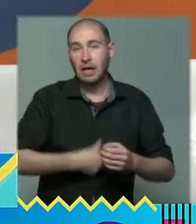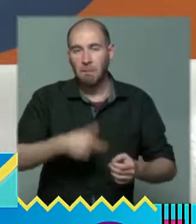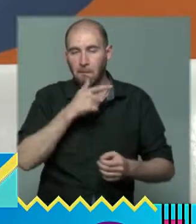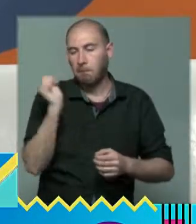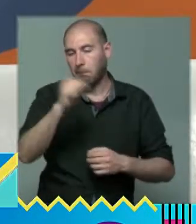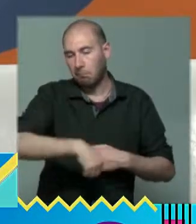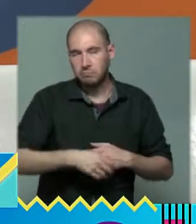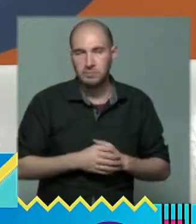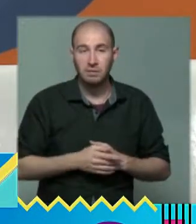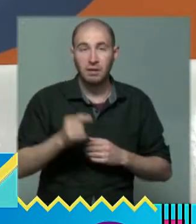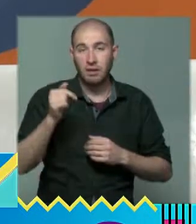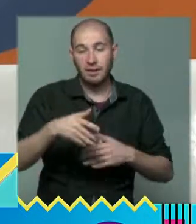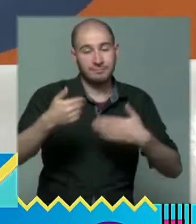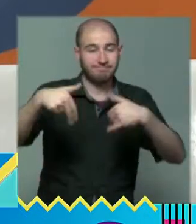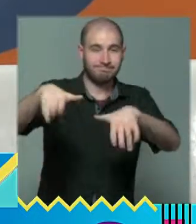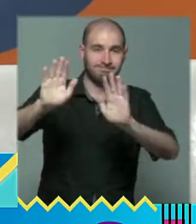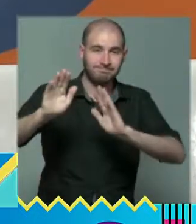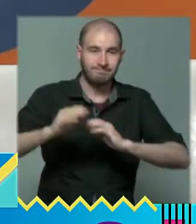de esa persona y queda a la buena de Dios.